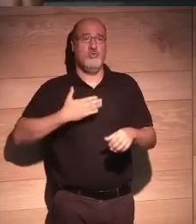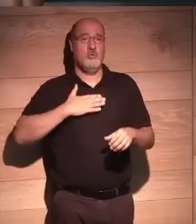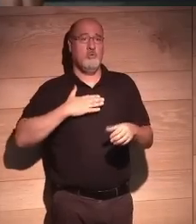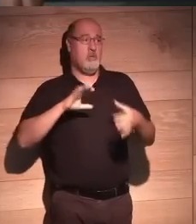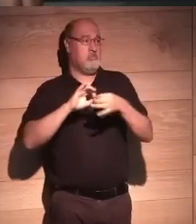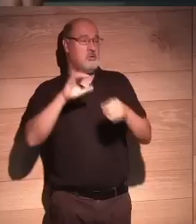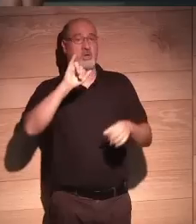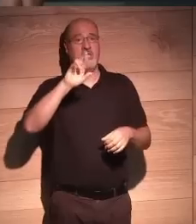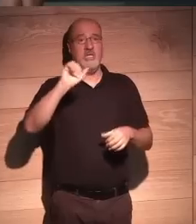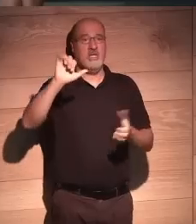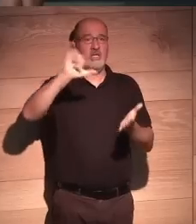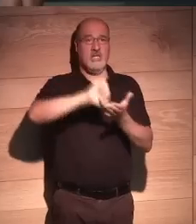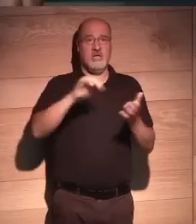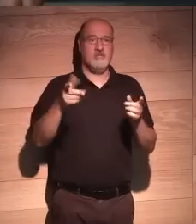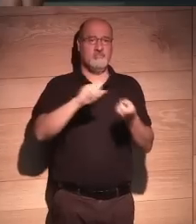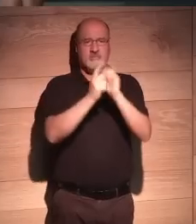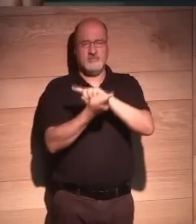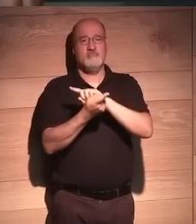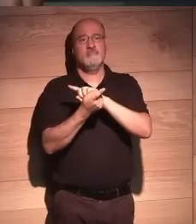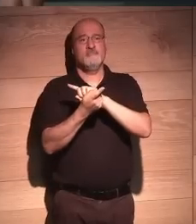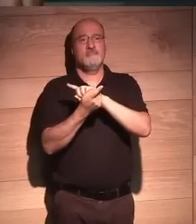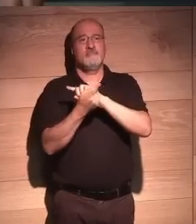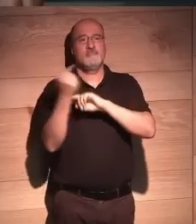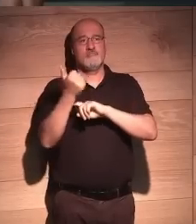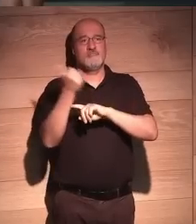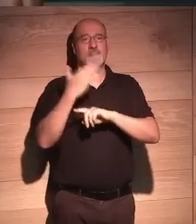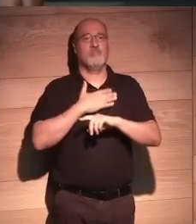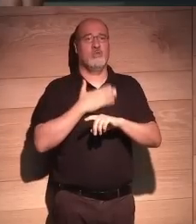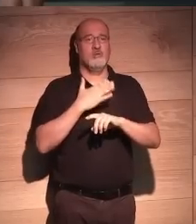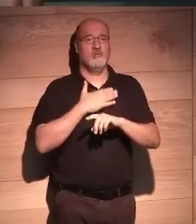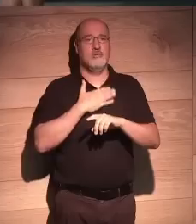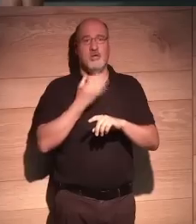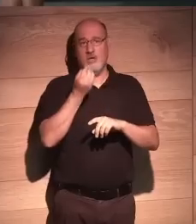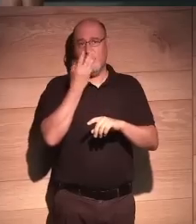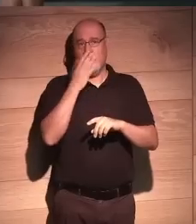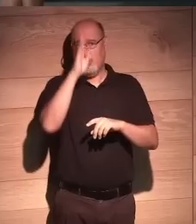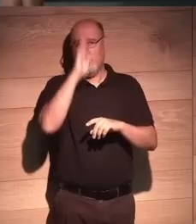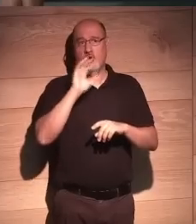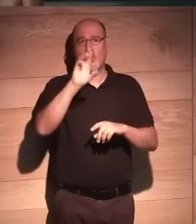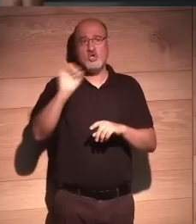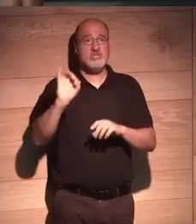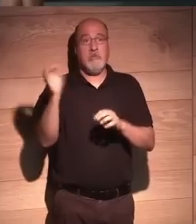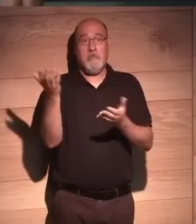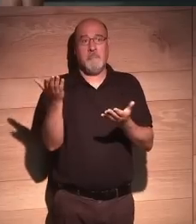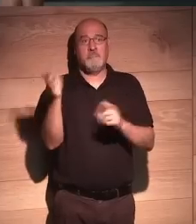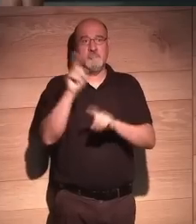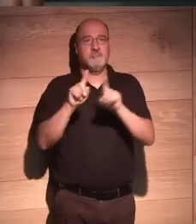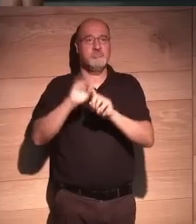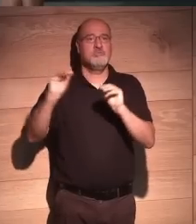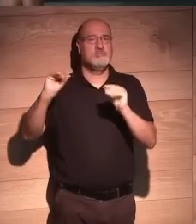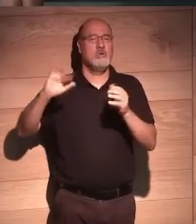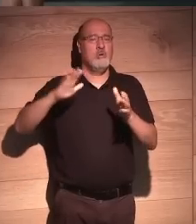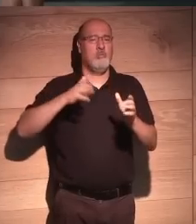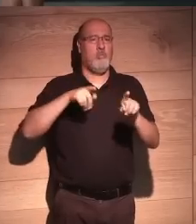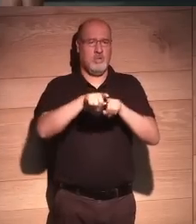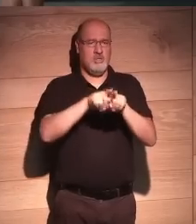Irak y todo esto, y al revés de los otros, de la Rosa. Y bueno, ahí nos metimos bastante con la